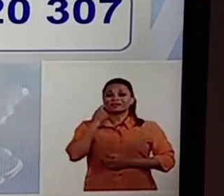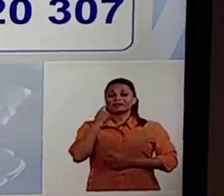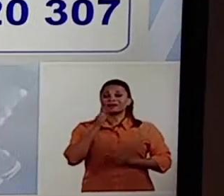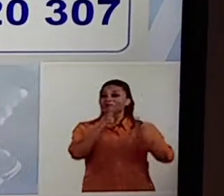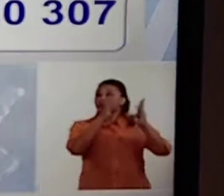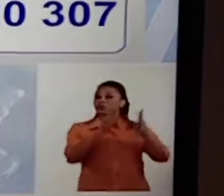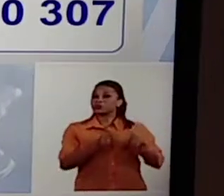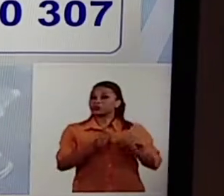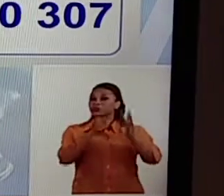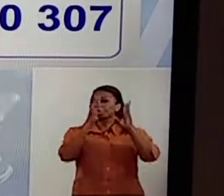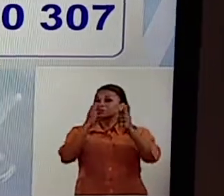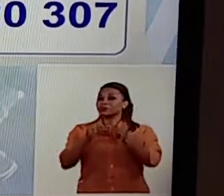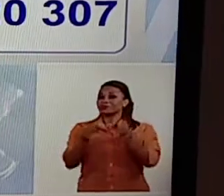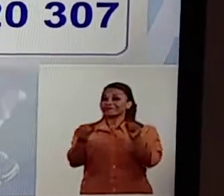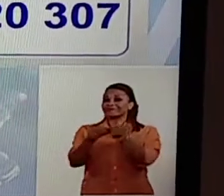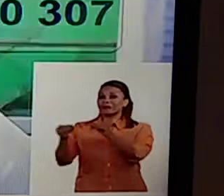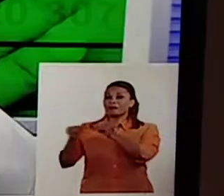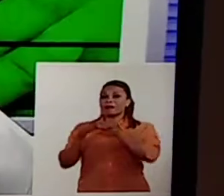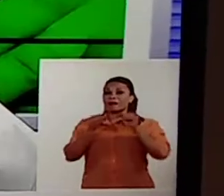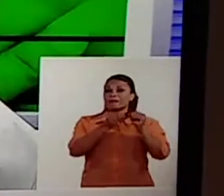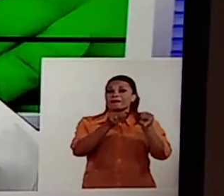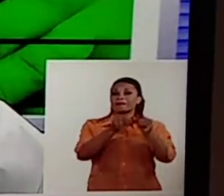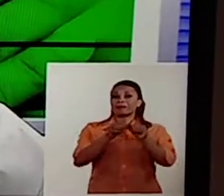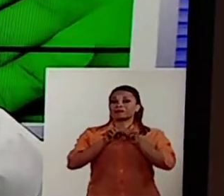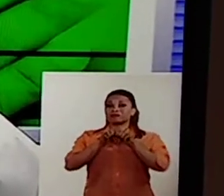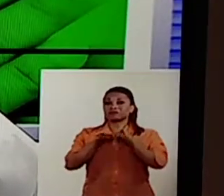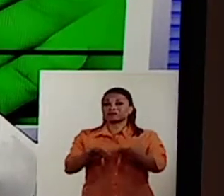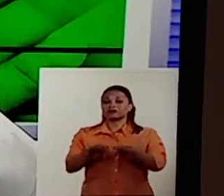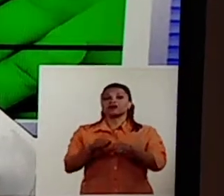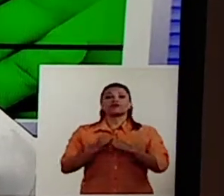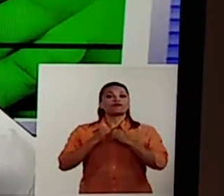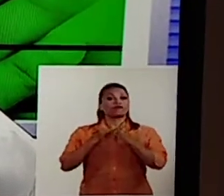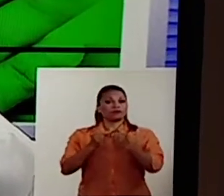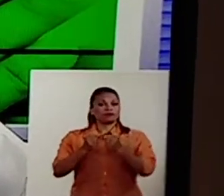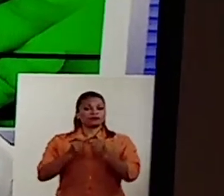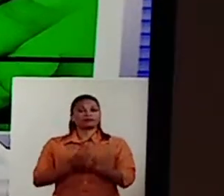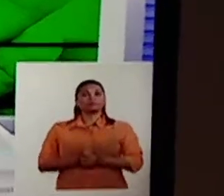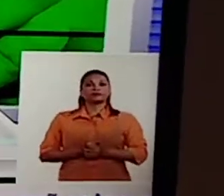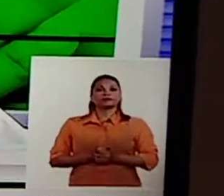que se están confirmando diariamente. Se procesaron